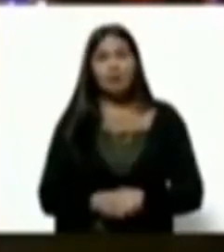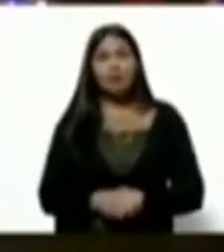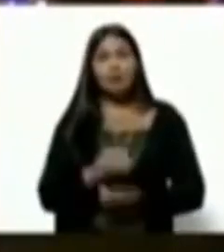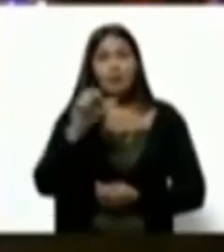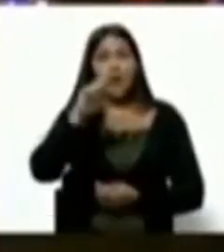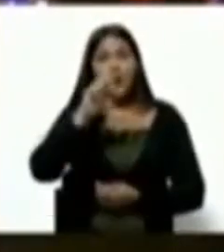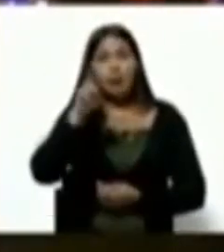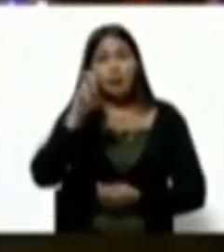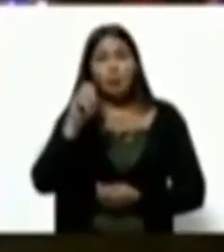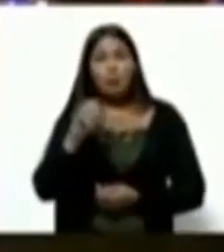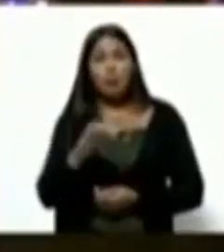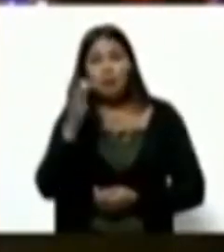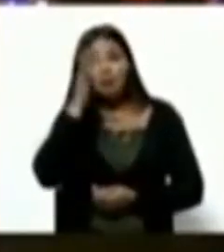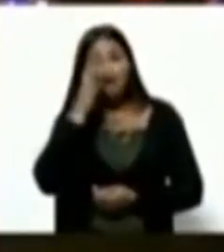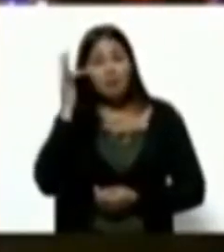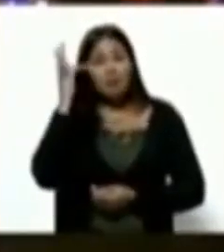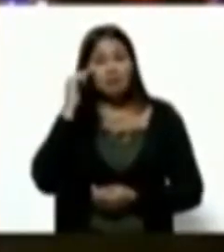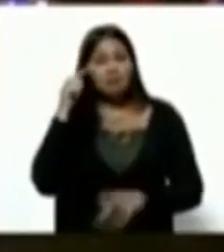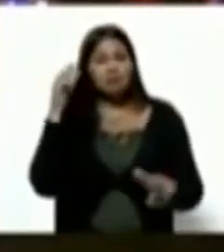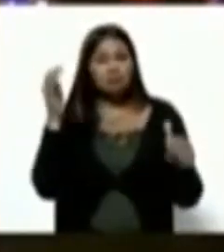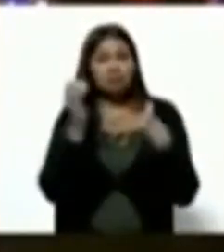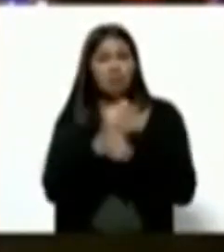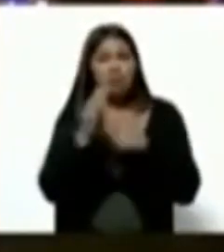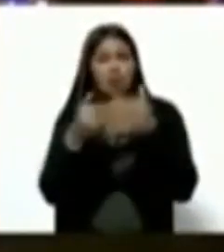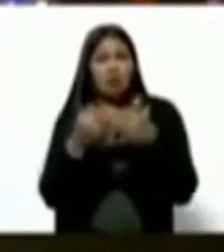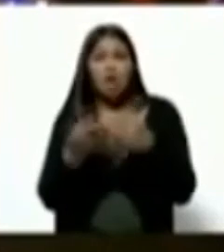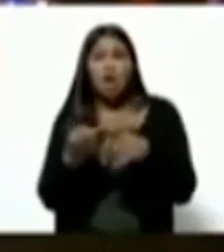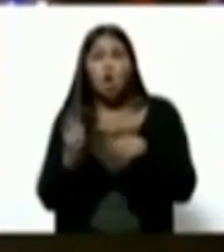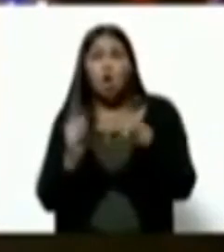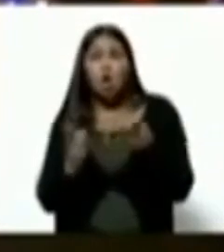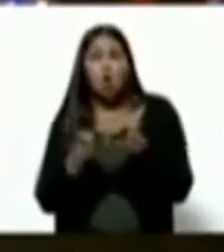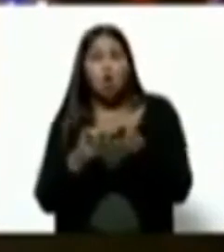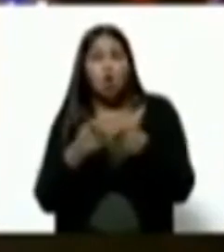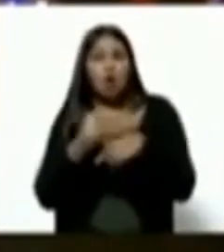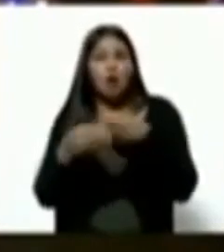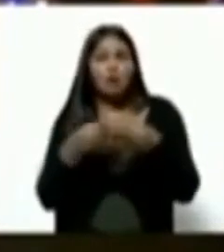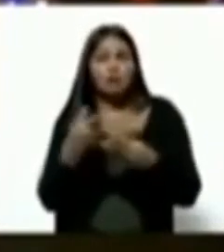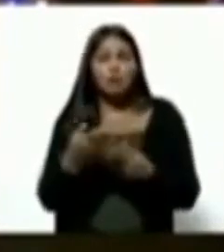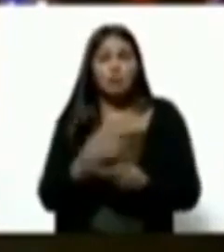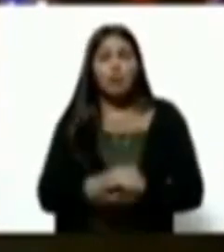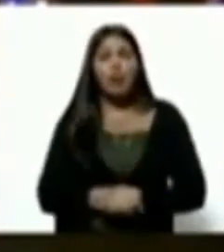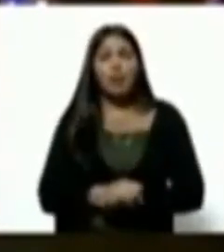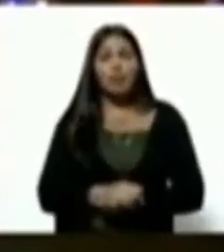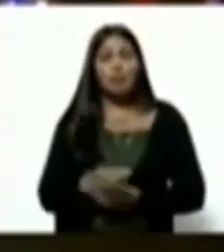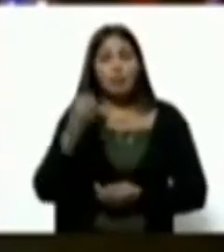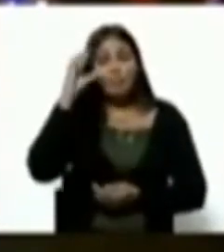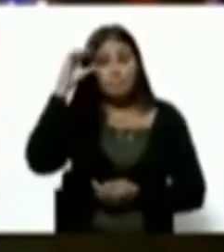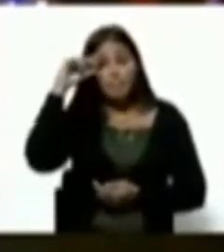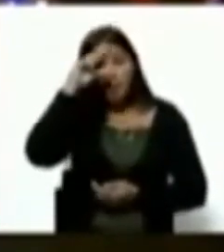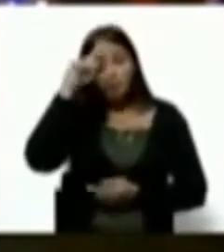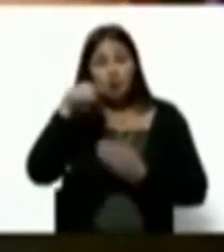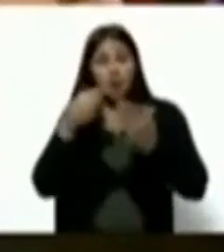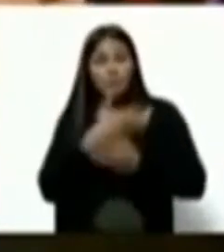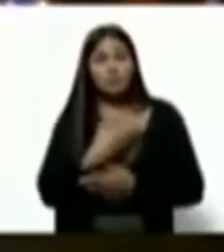ciudad de París en Francia a propósito de la toma de posesión que en pocas horas Gustavo Petro hará de la presidencia de Colombia.